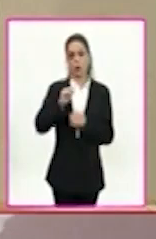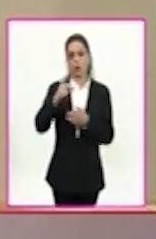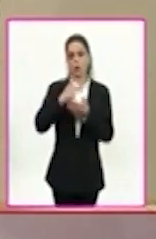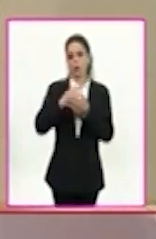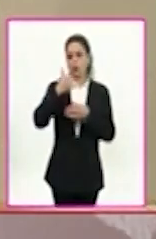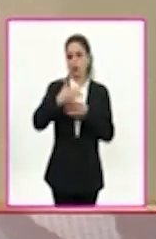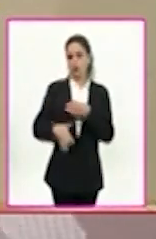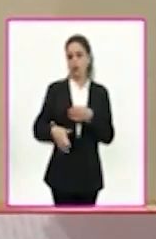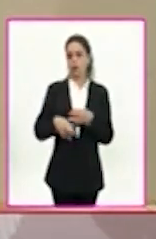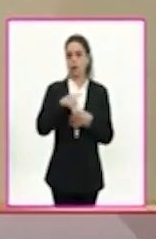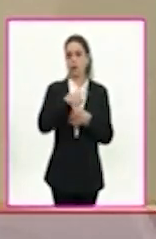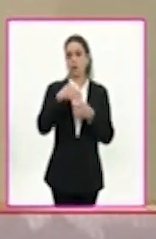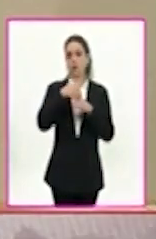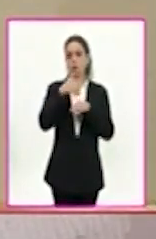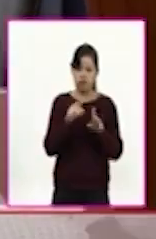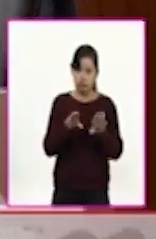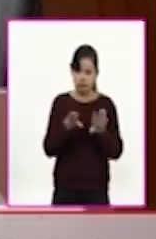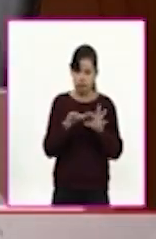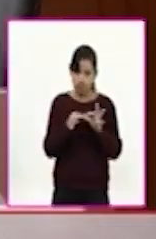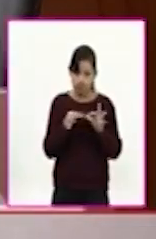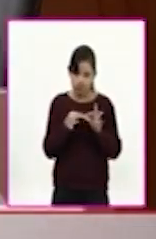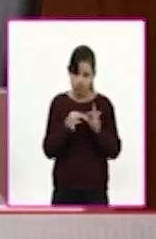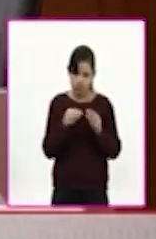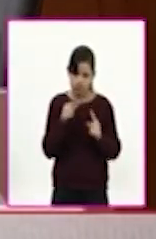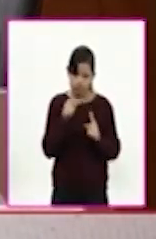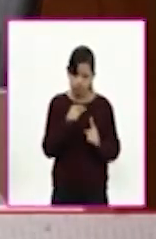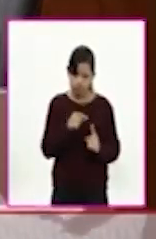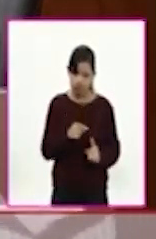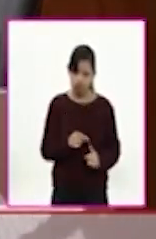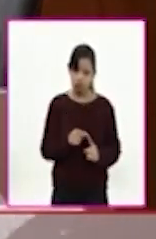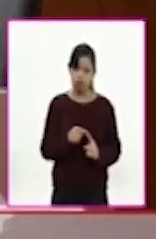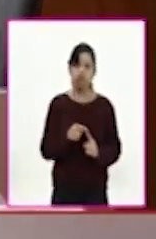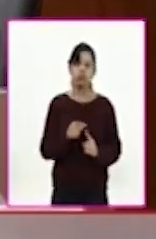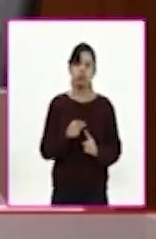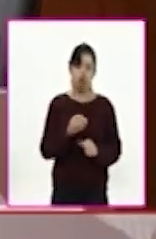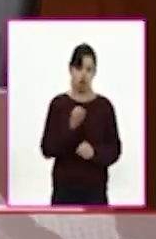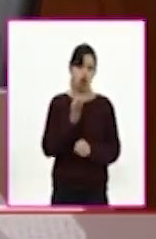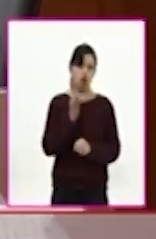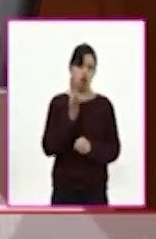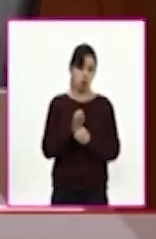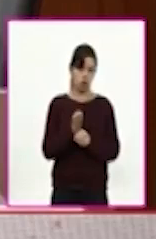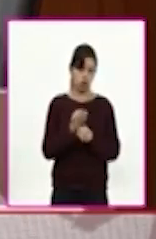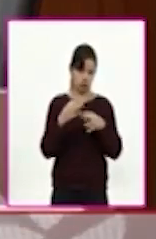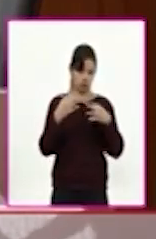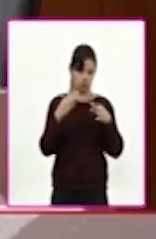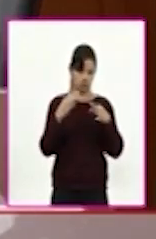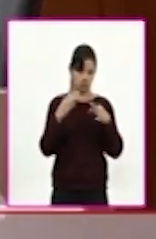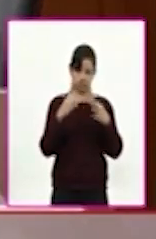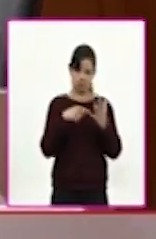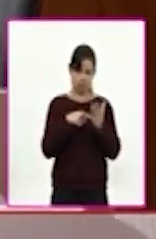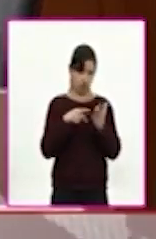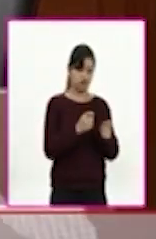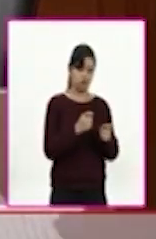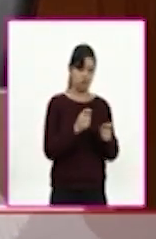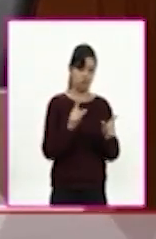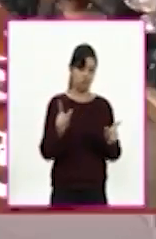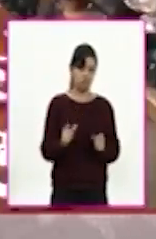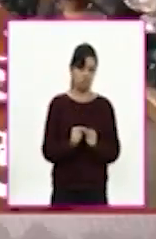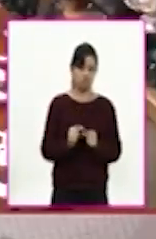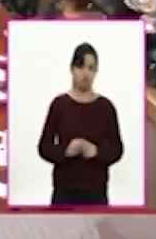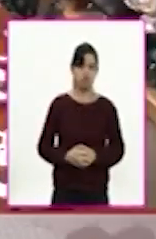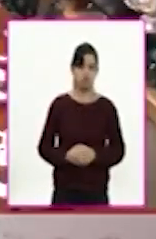este momento, pero pues para eso Si lo estamos dices tú, va a aquí. ser popularísimo. No, No te no, no, preocupes. no sabes todo lo que me dicen. Bueno,